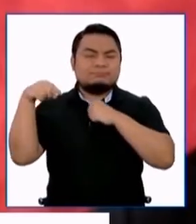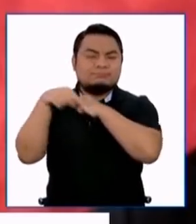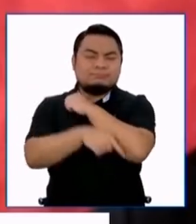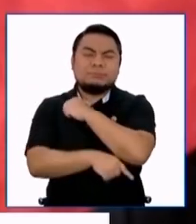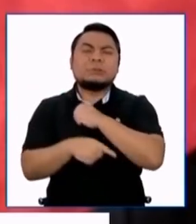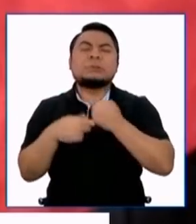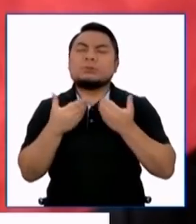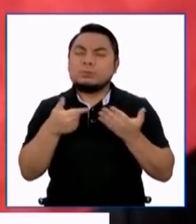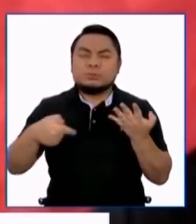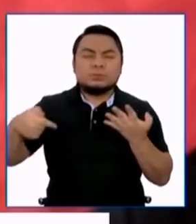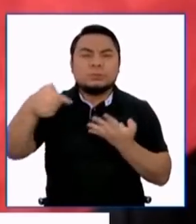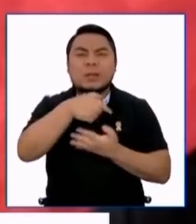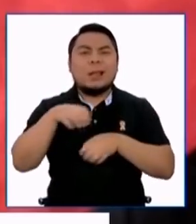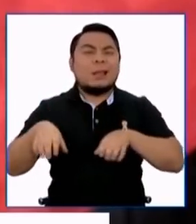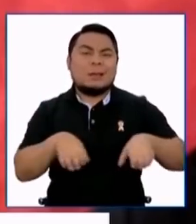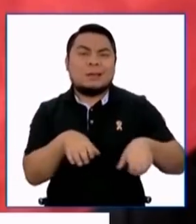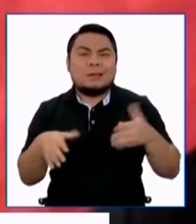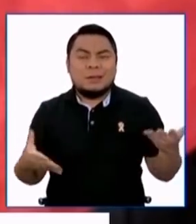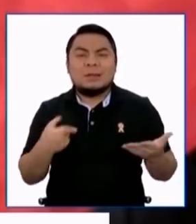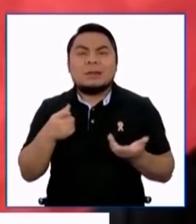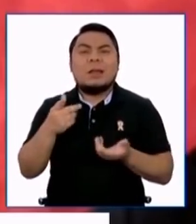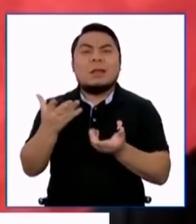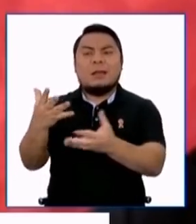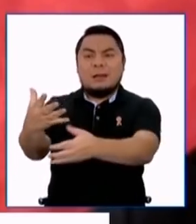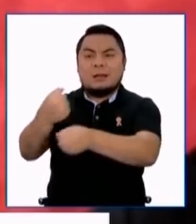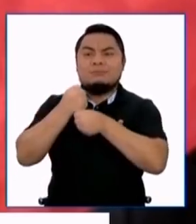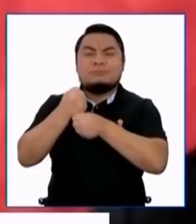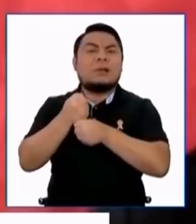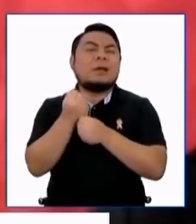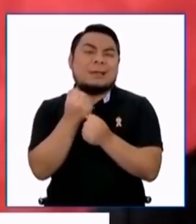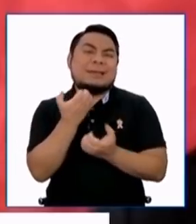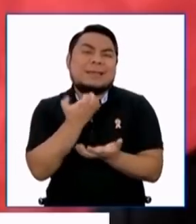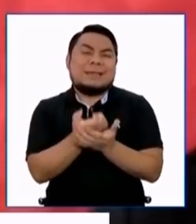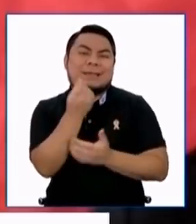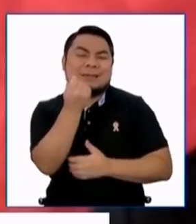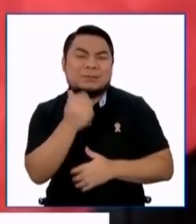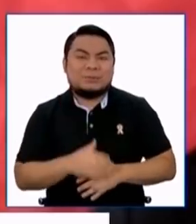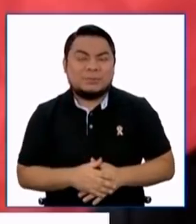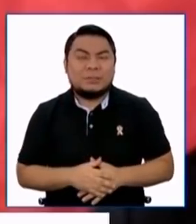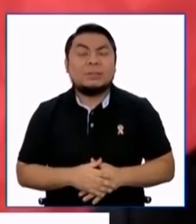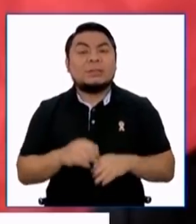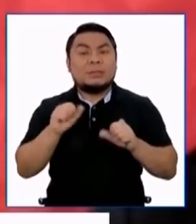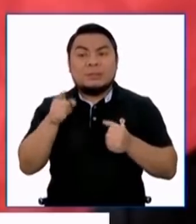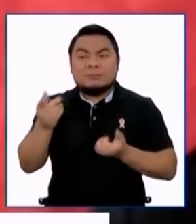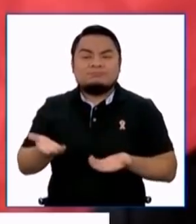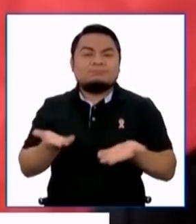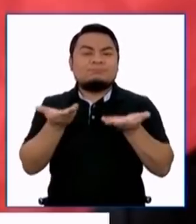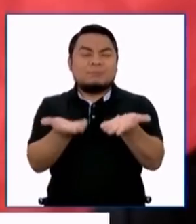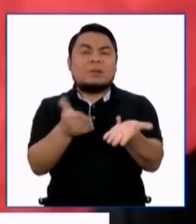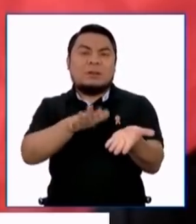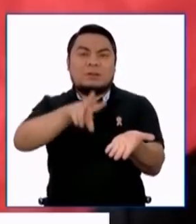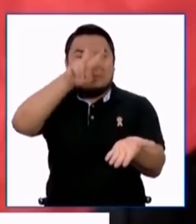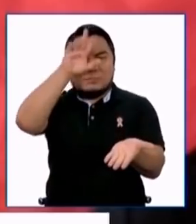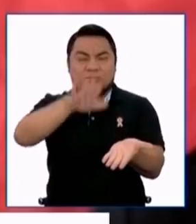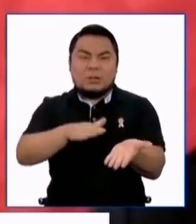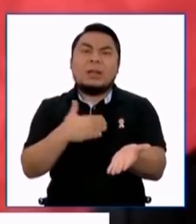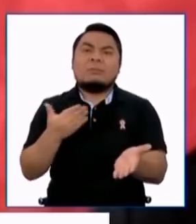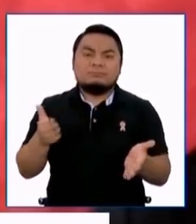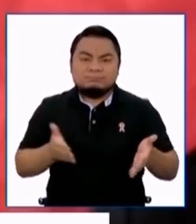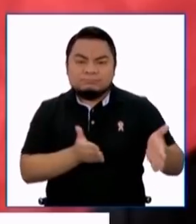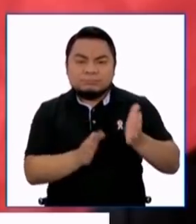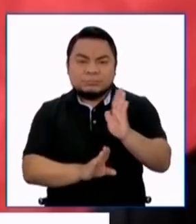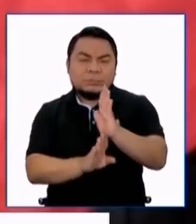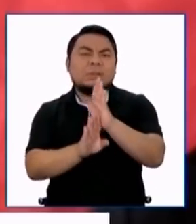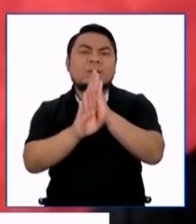profundizaremos las medidas para acelerar la recuperación económica y devolver al Perú a la senda del